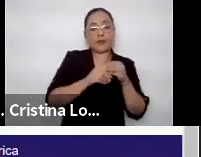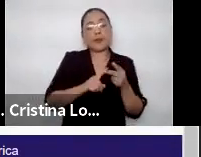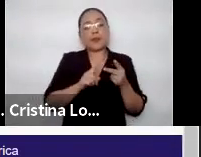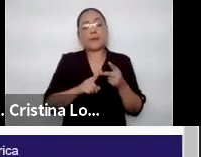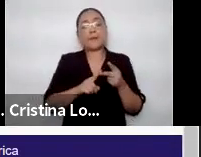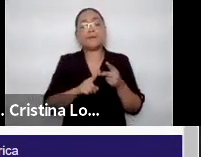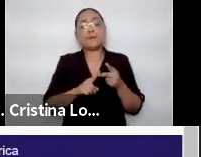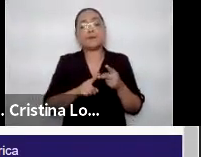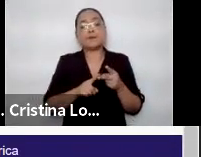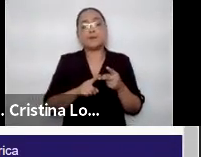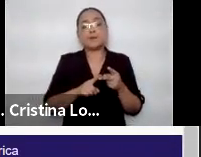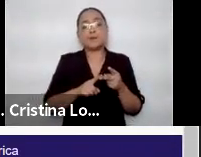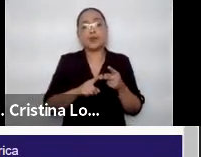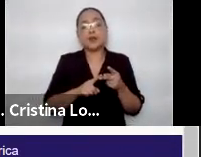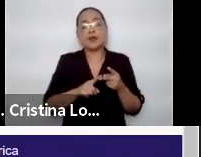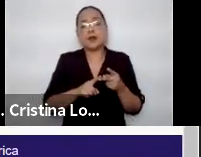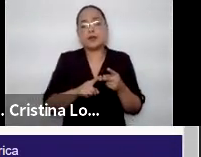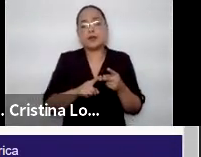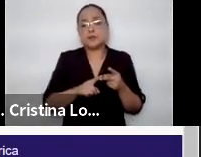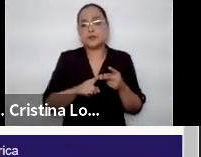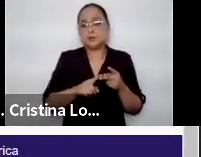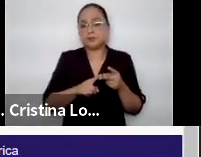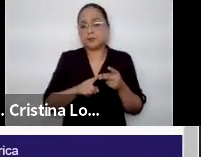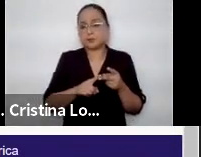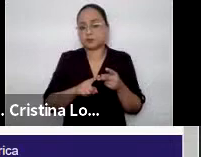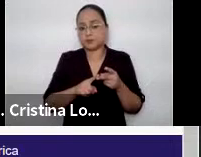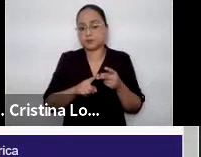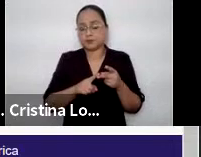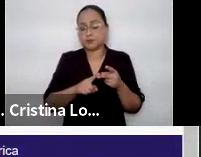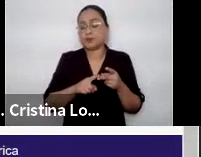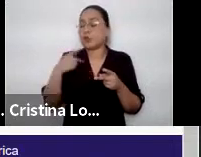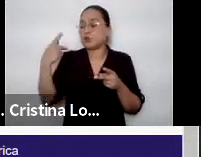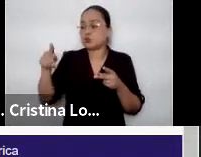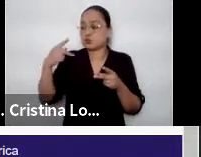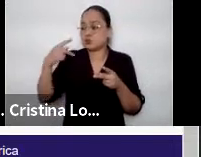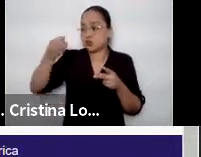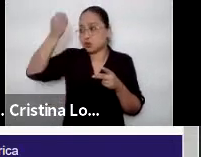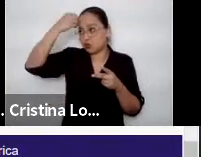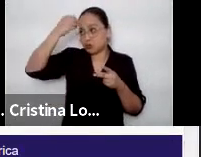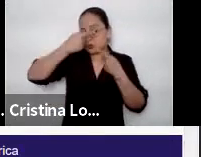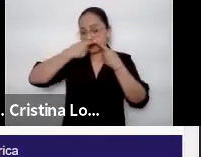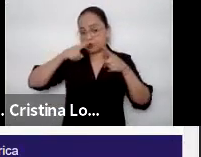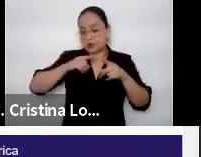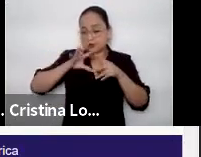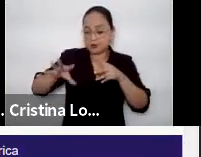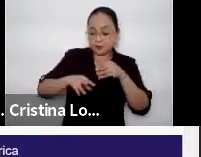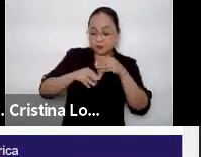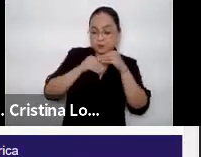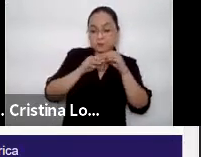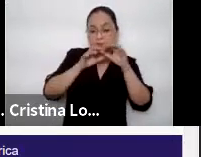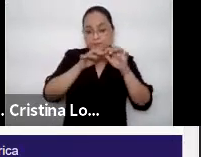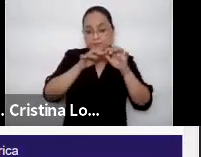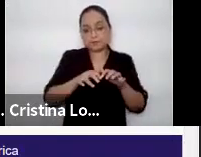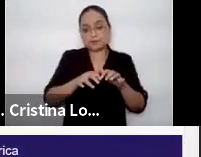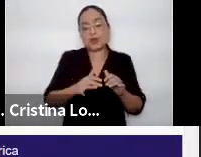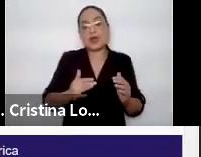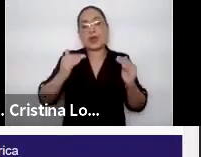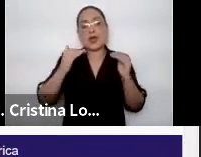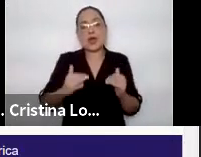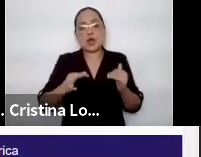término de precisamente este voto concurrente, vamos a poder visualizar